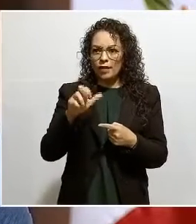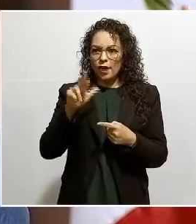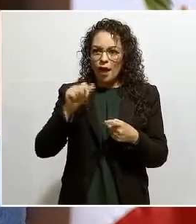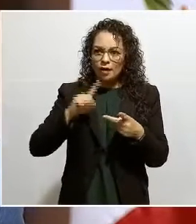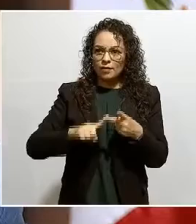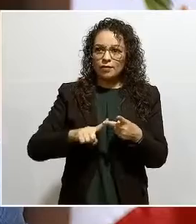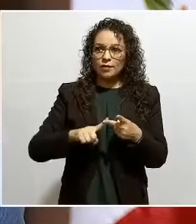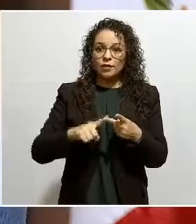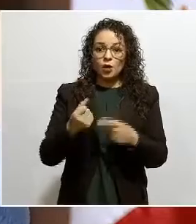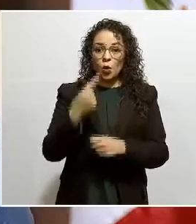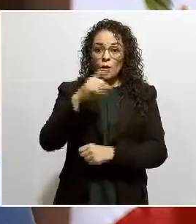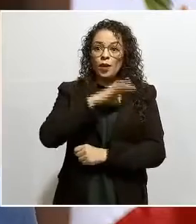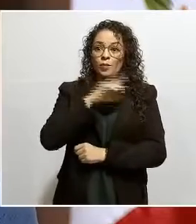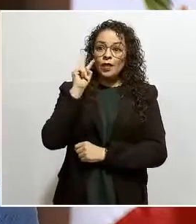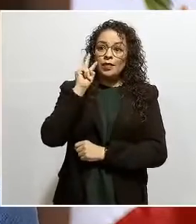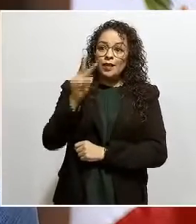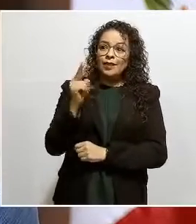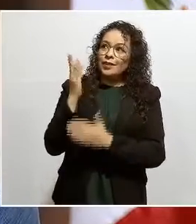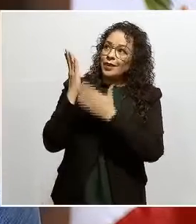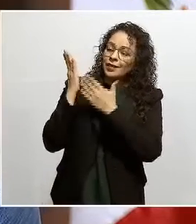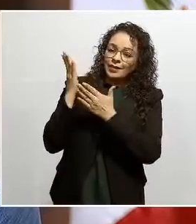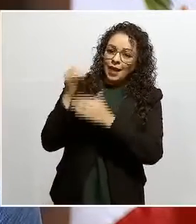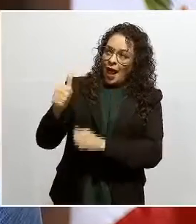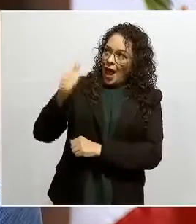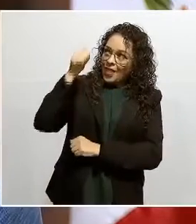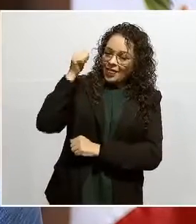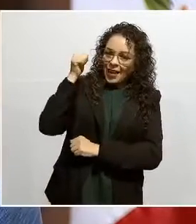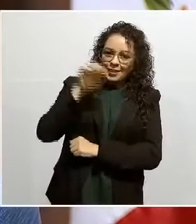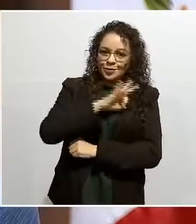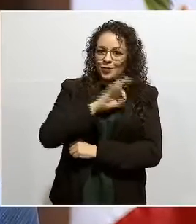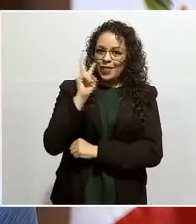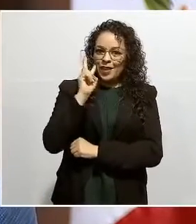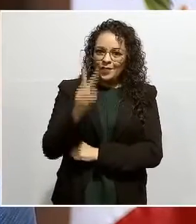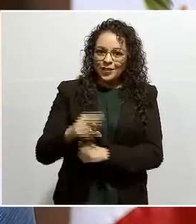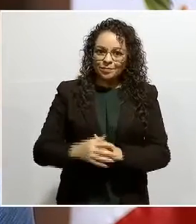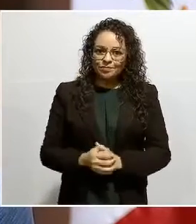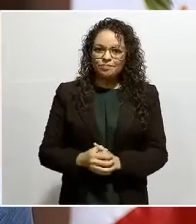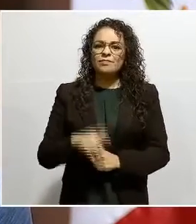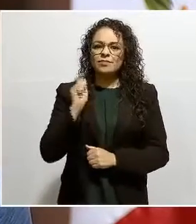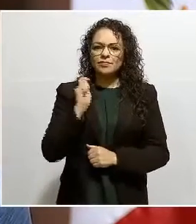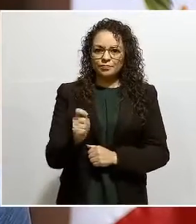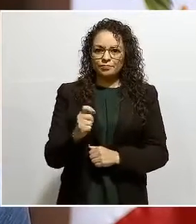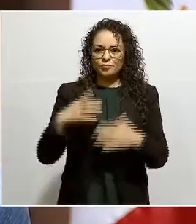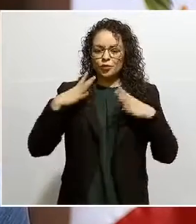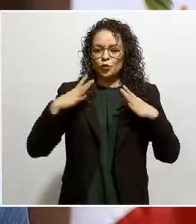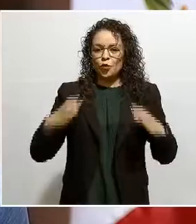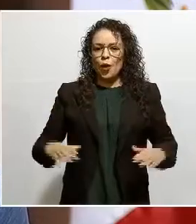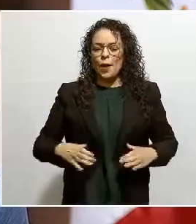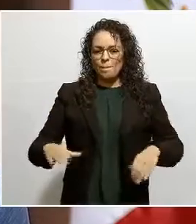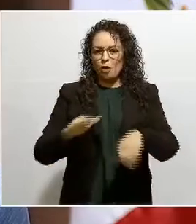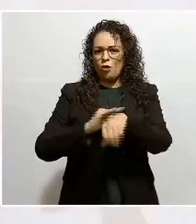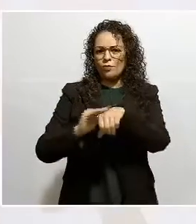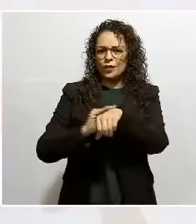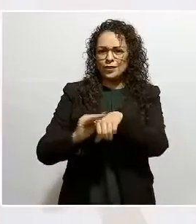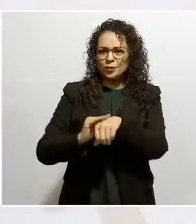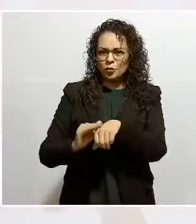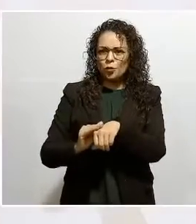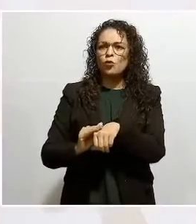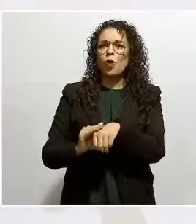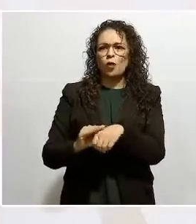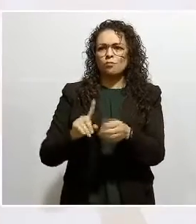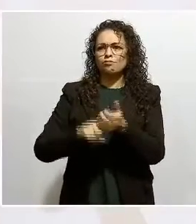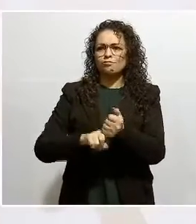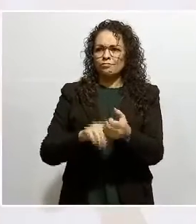de ellas tenemos detrás de nosotros: los magníficos desnudos de Santiago Rebull y la enorme complicidad que